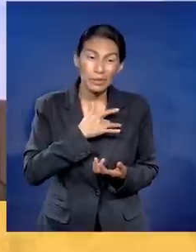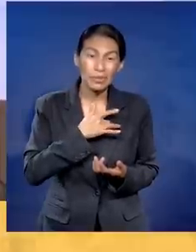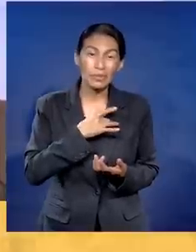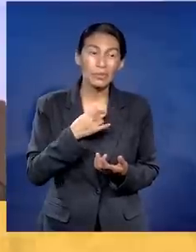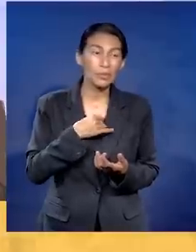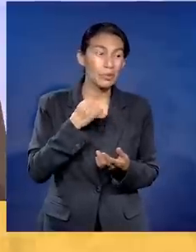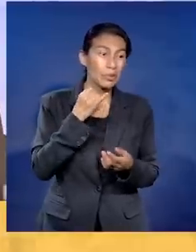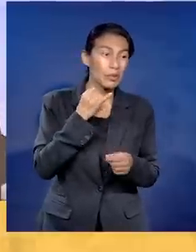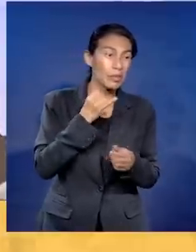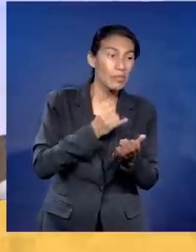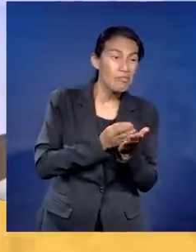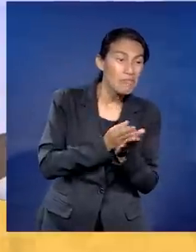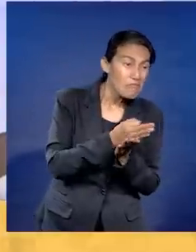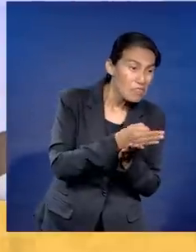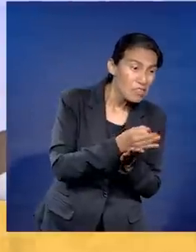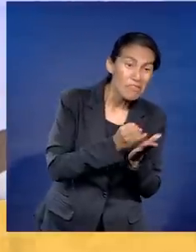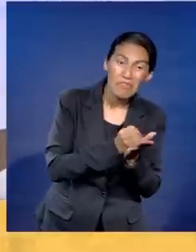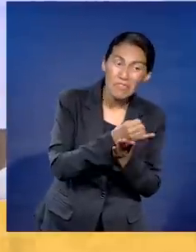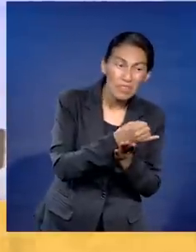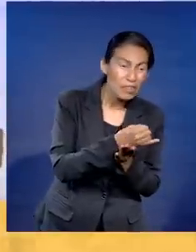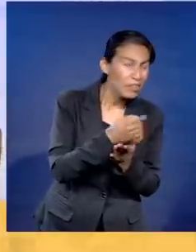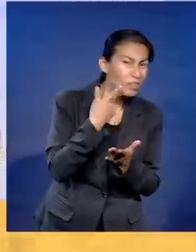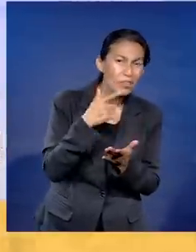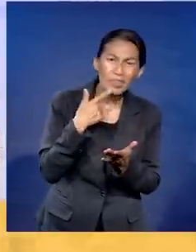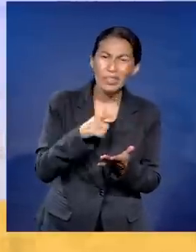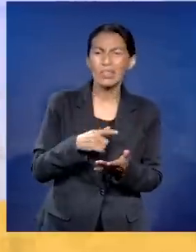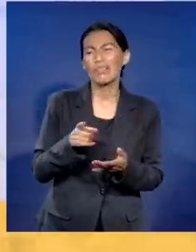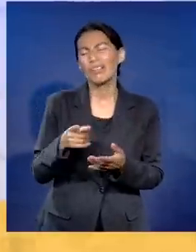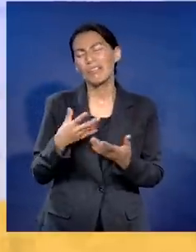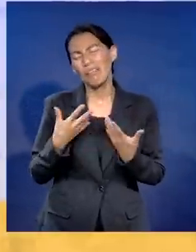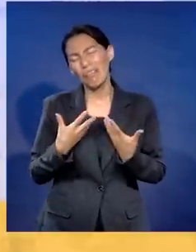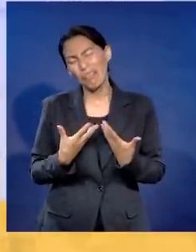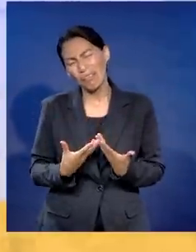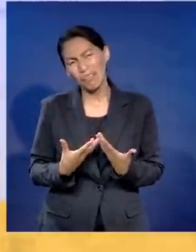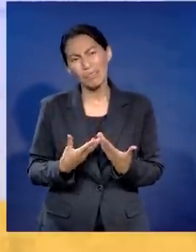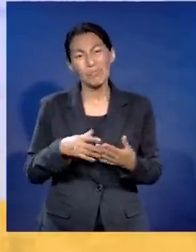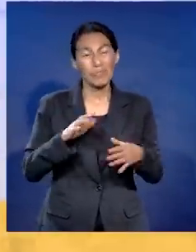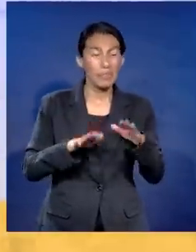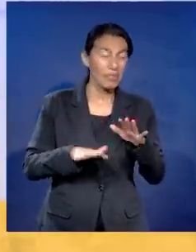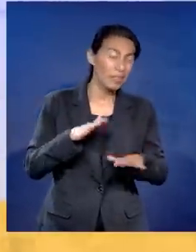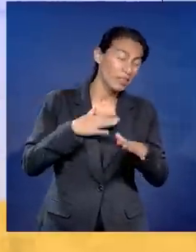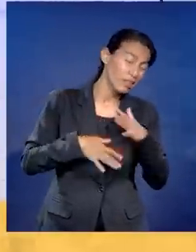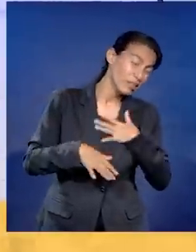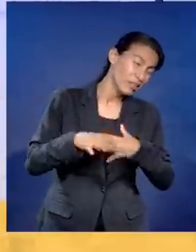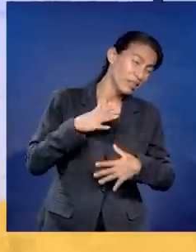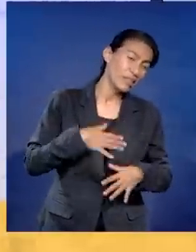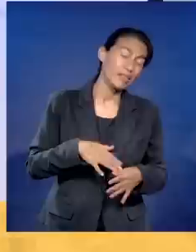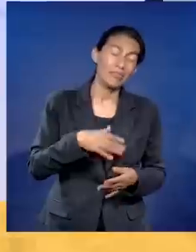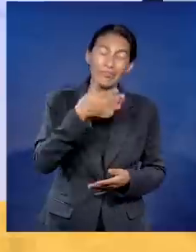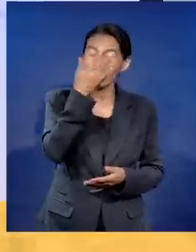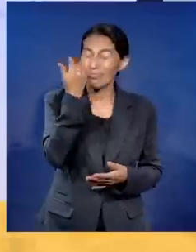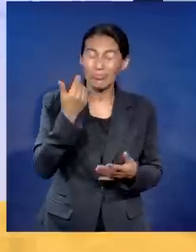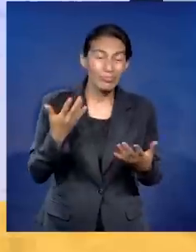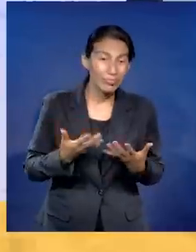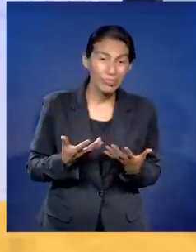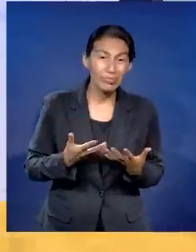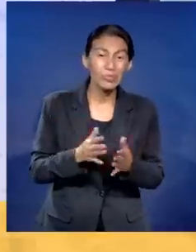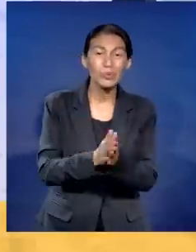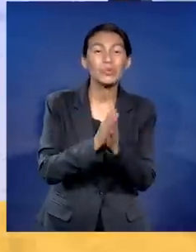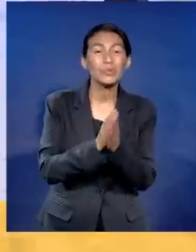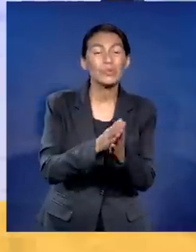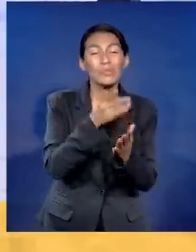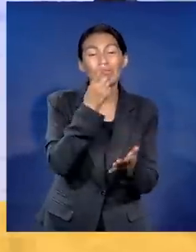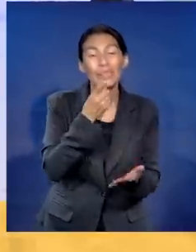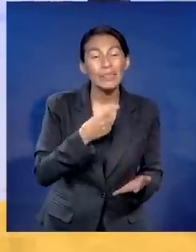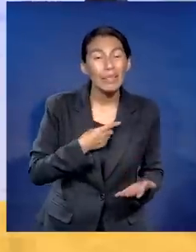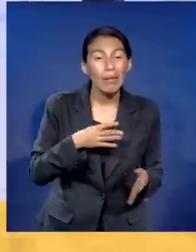vez eso que ya no siento. Yo no quiero serle infiel, pero no encuentro algo que me motive. Y yo la veo a ella también desmotivada de mí, a veces